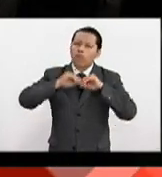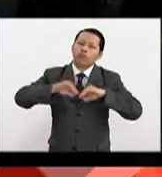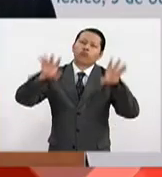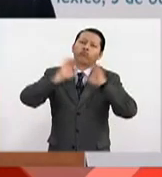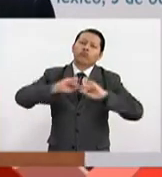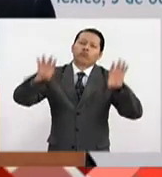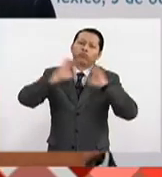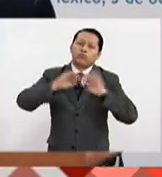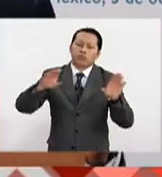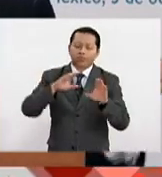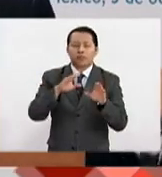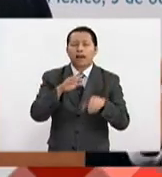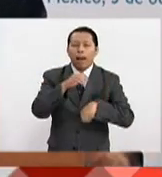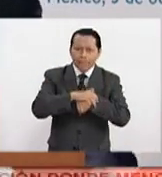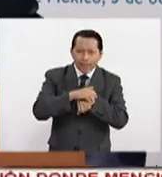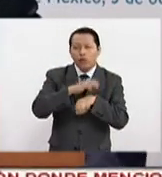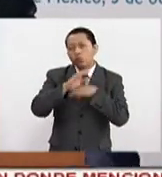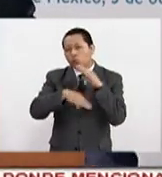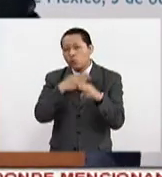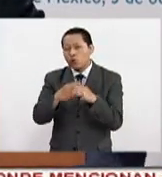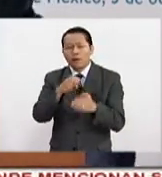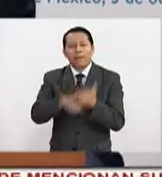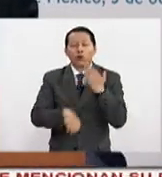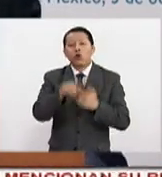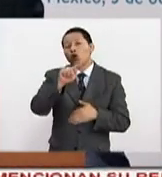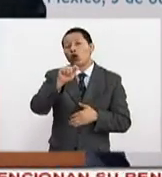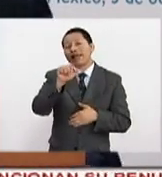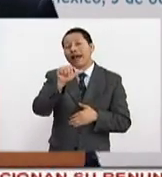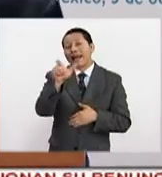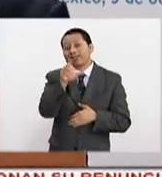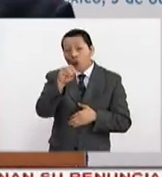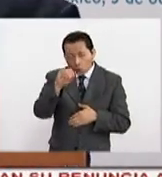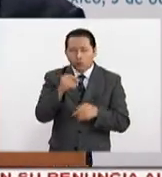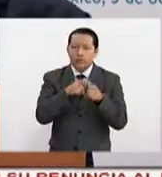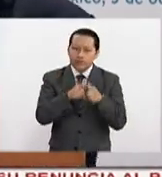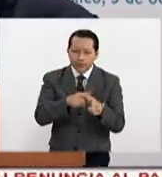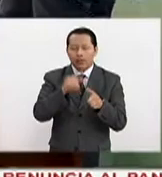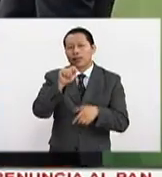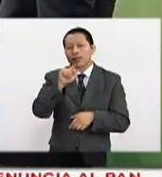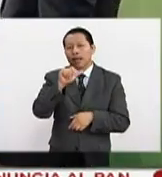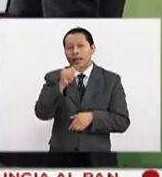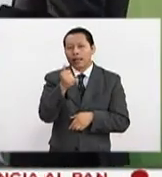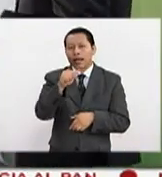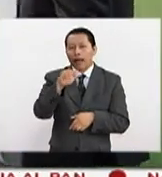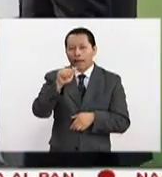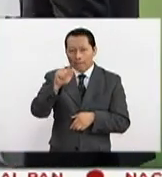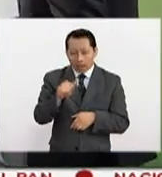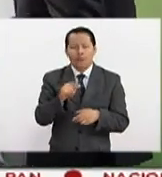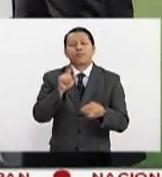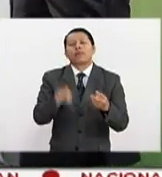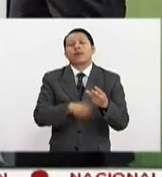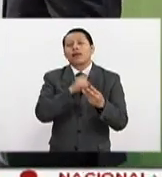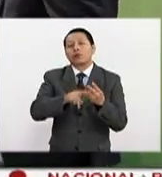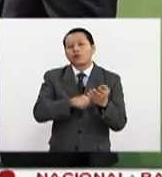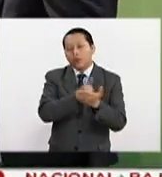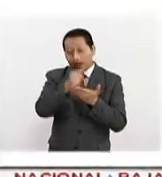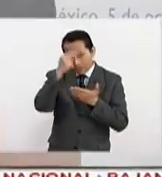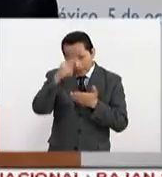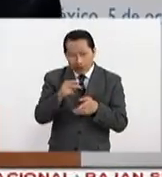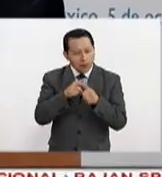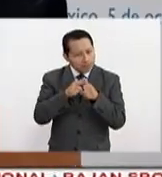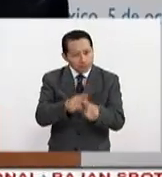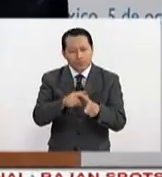entero. Que compartan que Taxco, por ejemplo, está de pie, que Tlayacapan está de pie, que la Ciudad de México está de